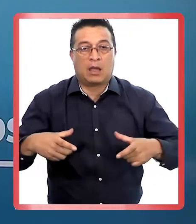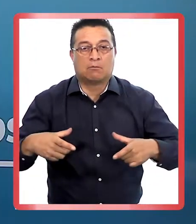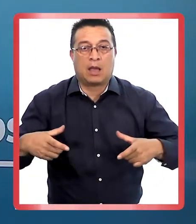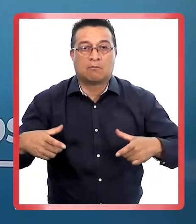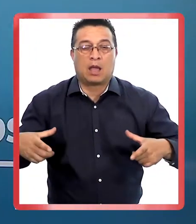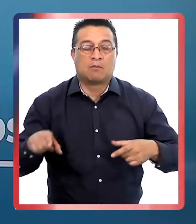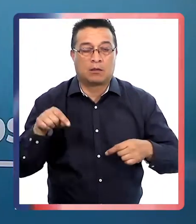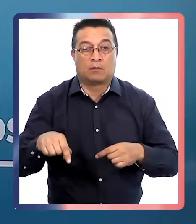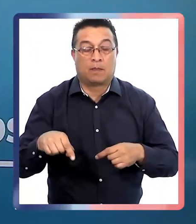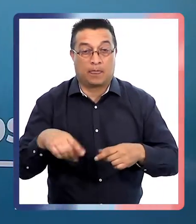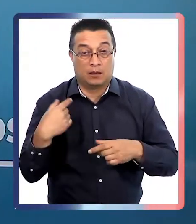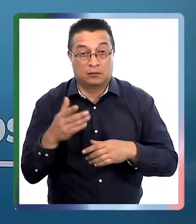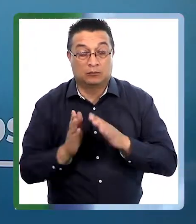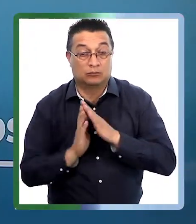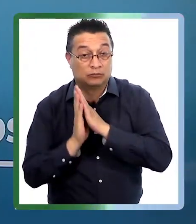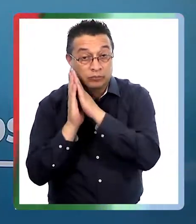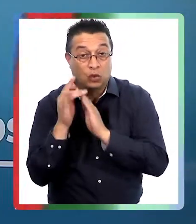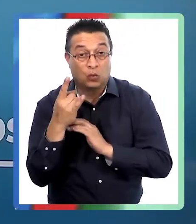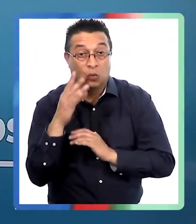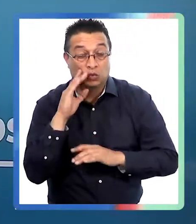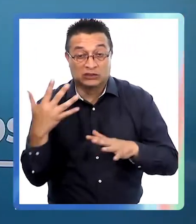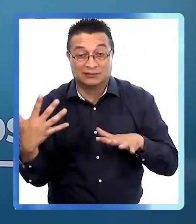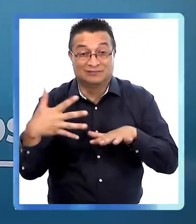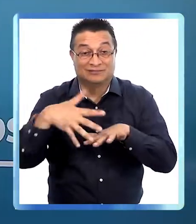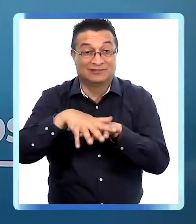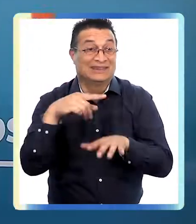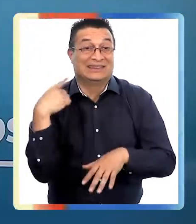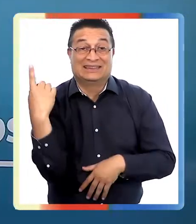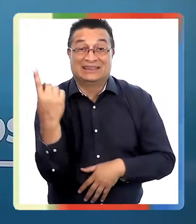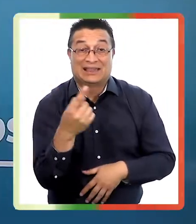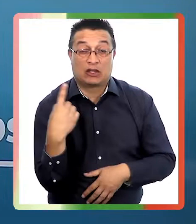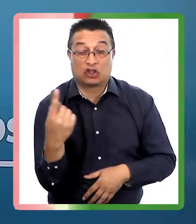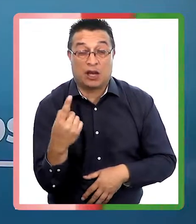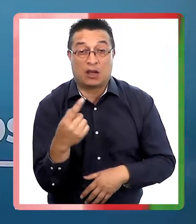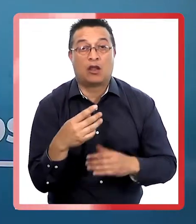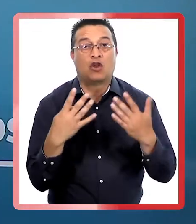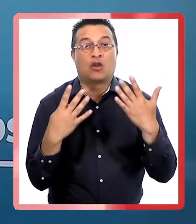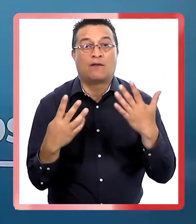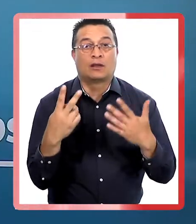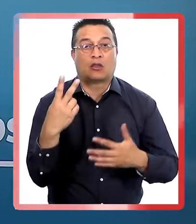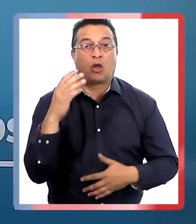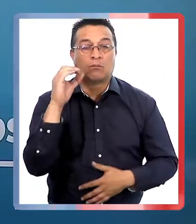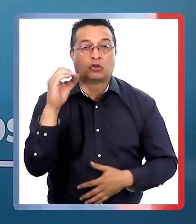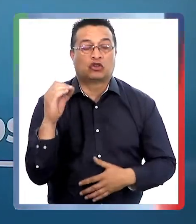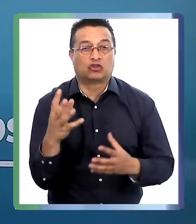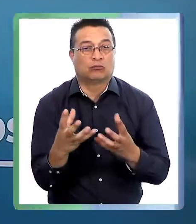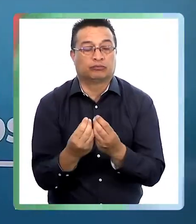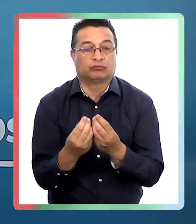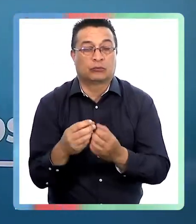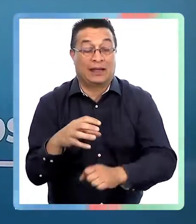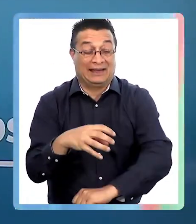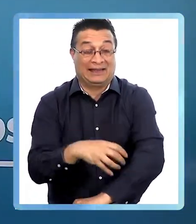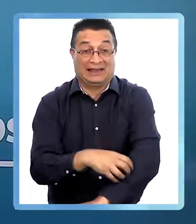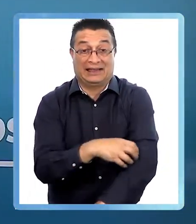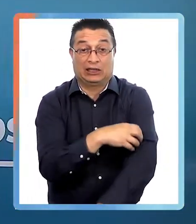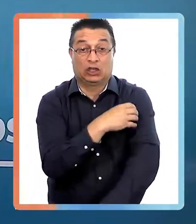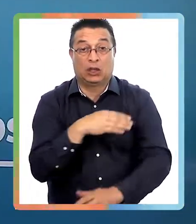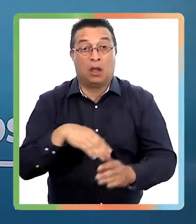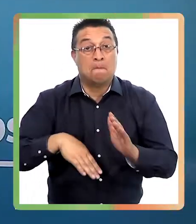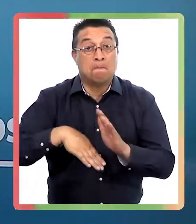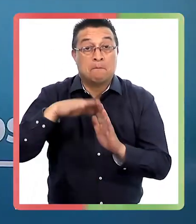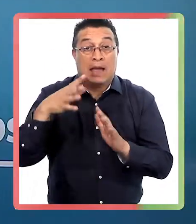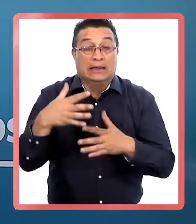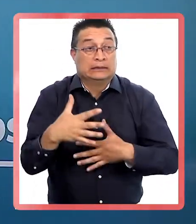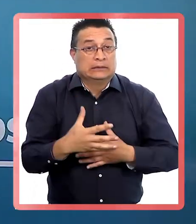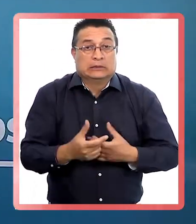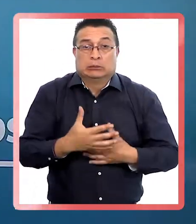hoy día en nuestro sistema integrado a nivel nacional es de 92% y las regiones que están más